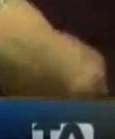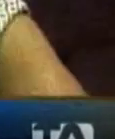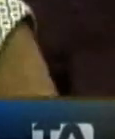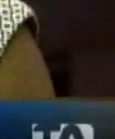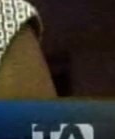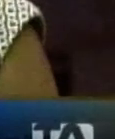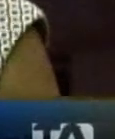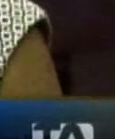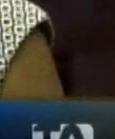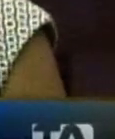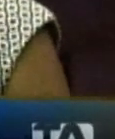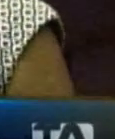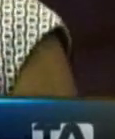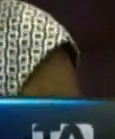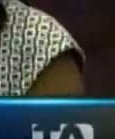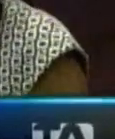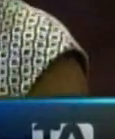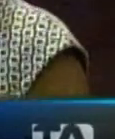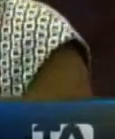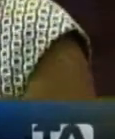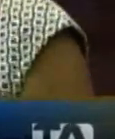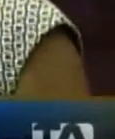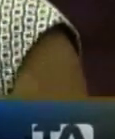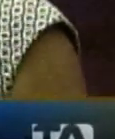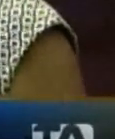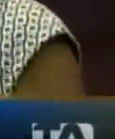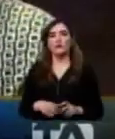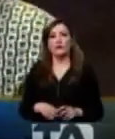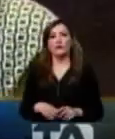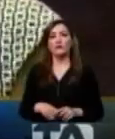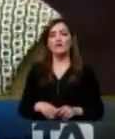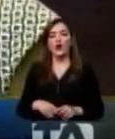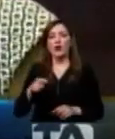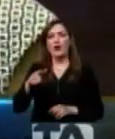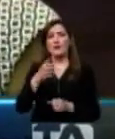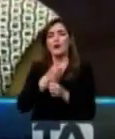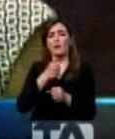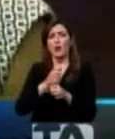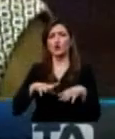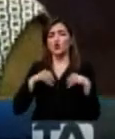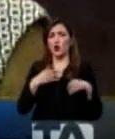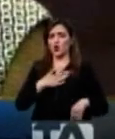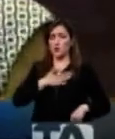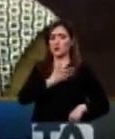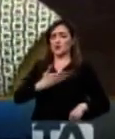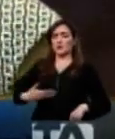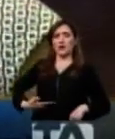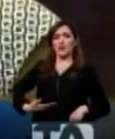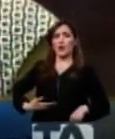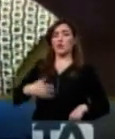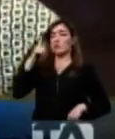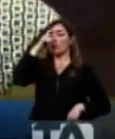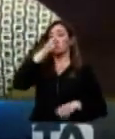presidenta de la asamblea nacional son tareas sumamente delicadas y difíciles dado al entorno y las